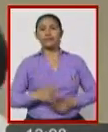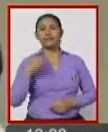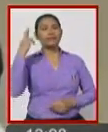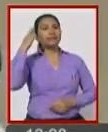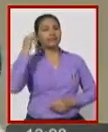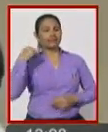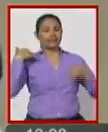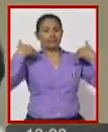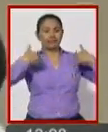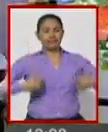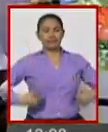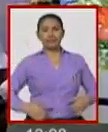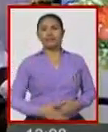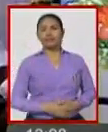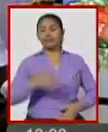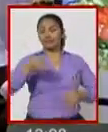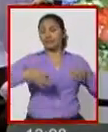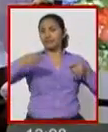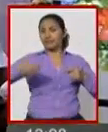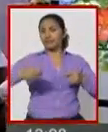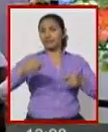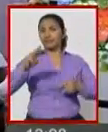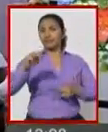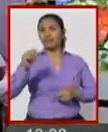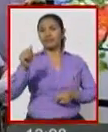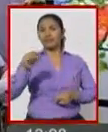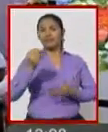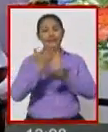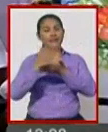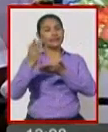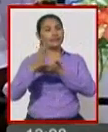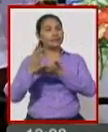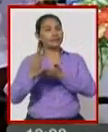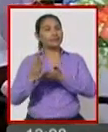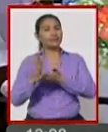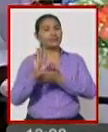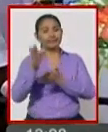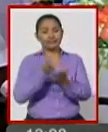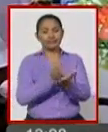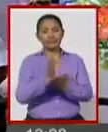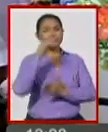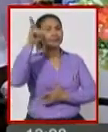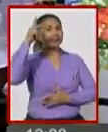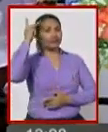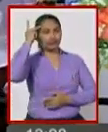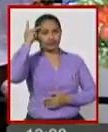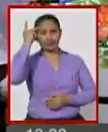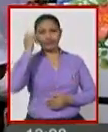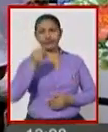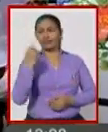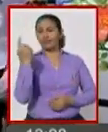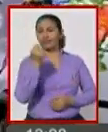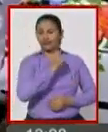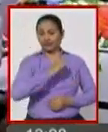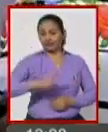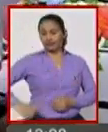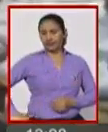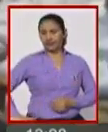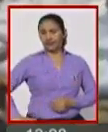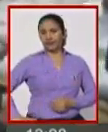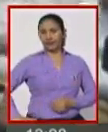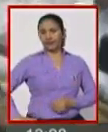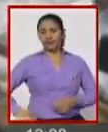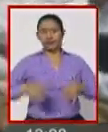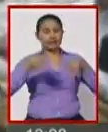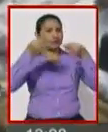Mochilas. Un juez masista retira irregularmente los derechos políticos a un alcalde